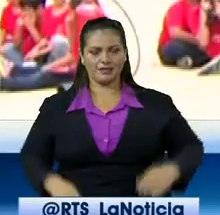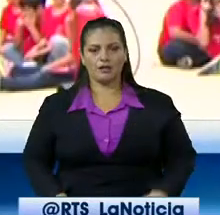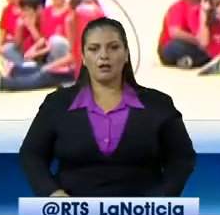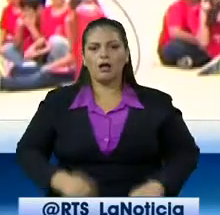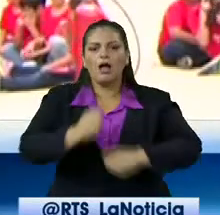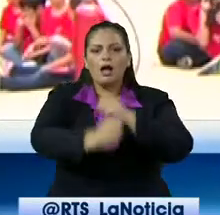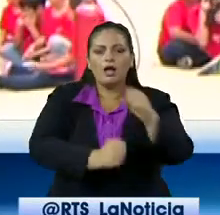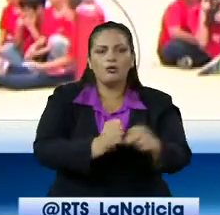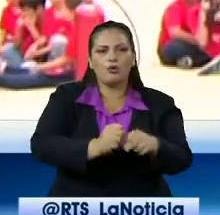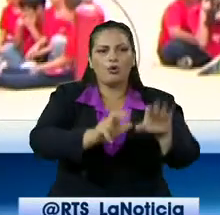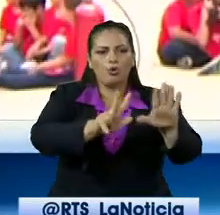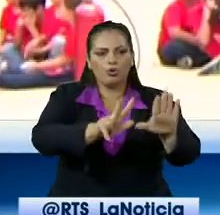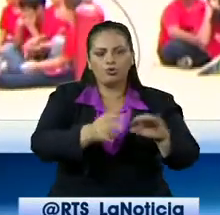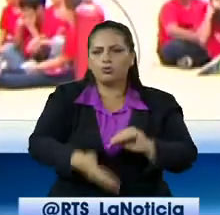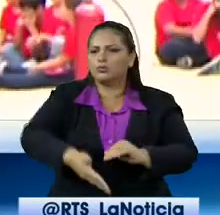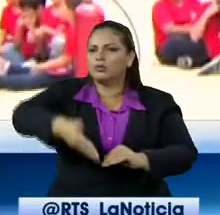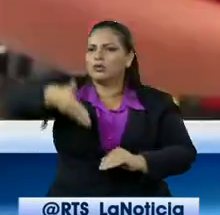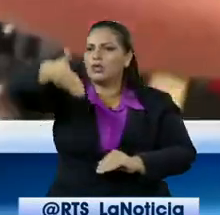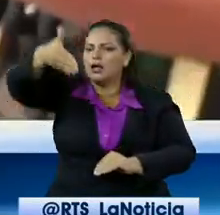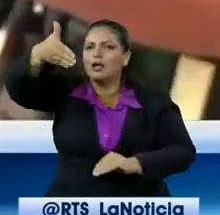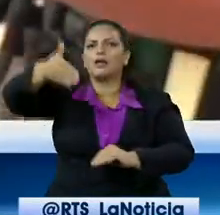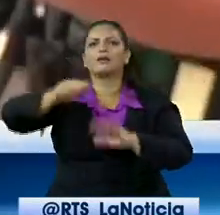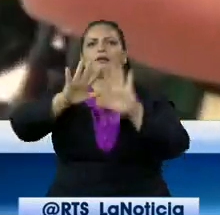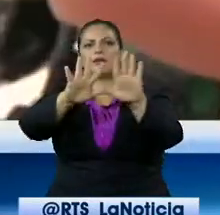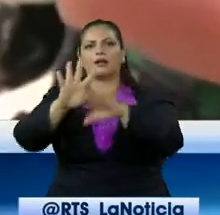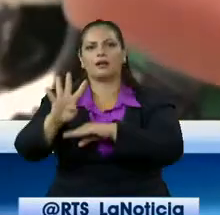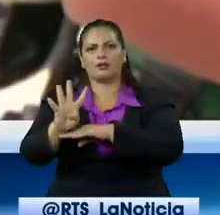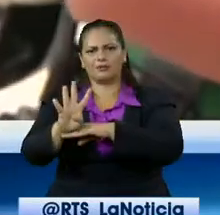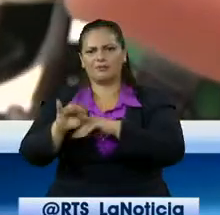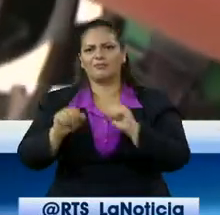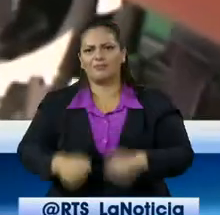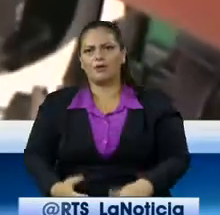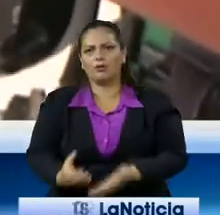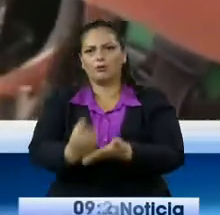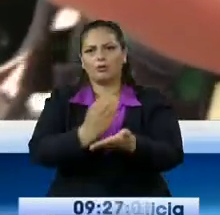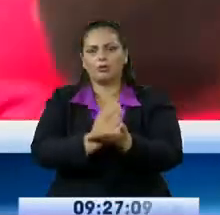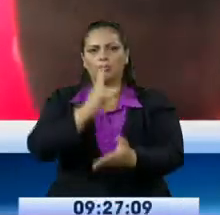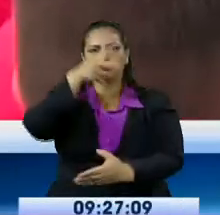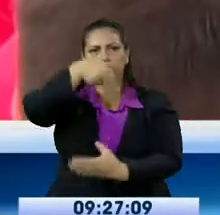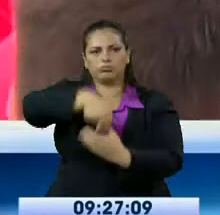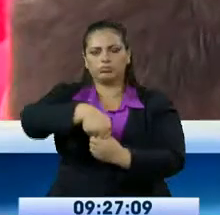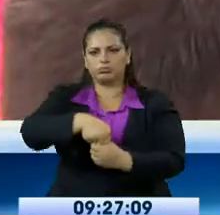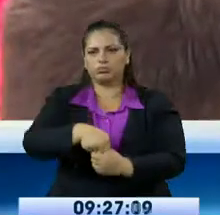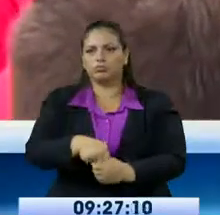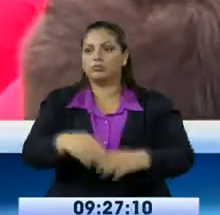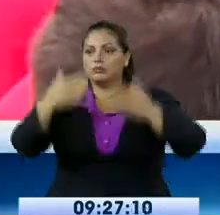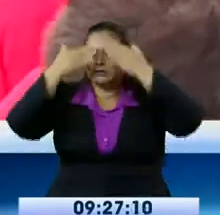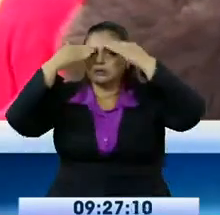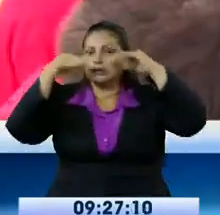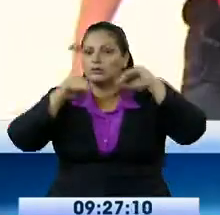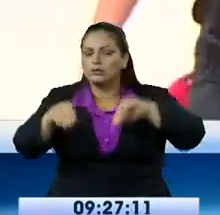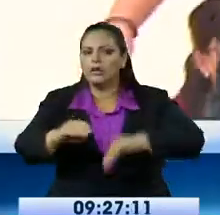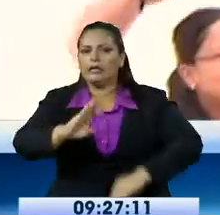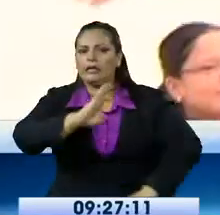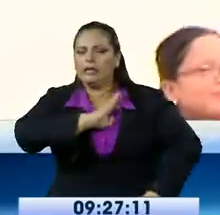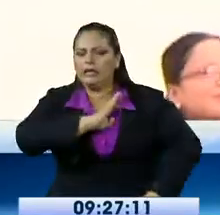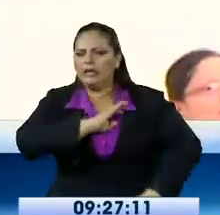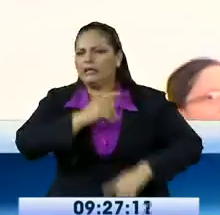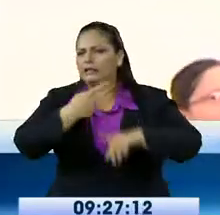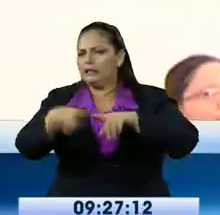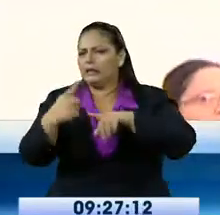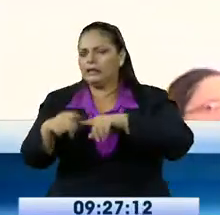años hasta los 14 años. Esa es la edad adecuada en la que ellos entienden las técnicas y riesgo que tienen